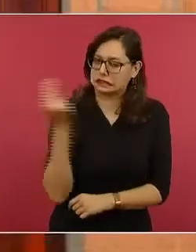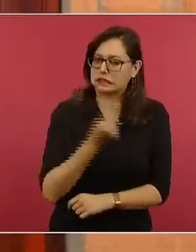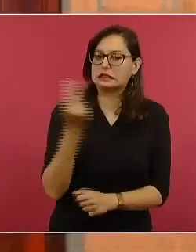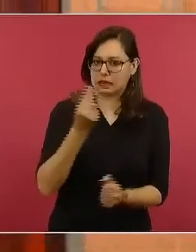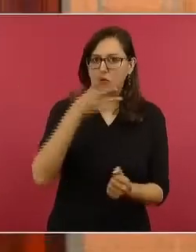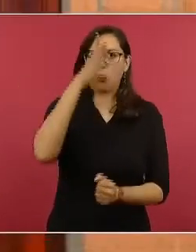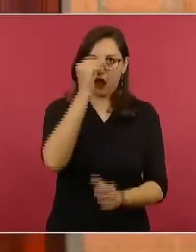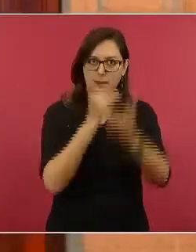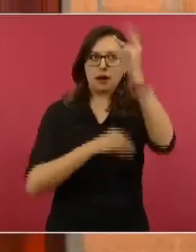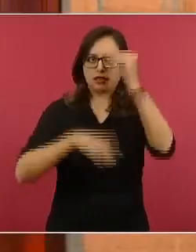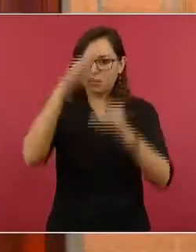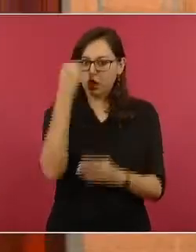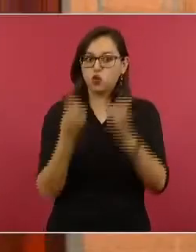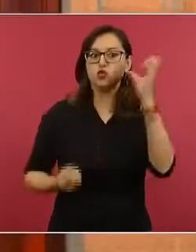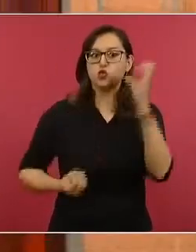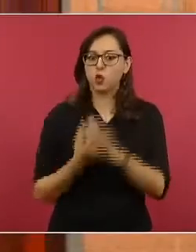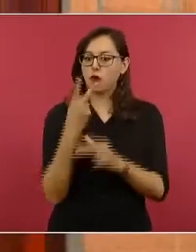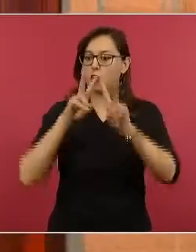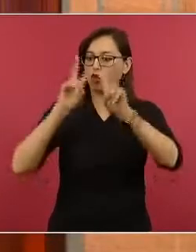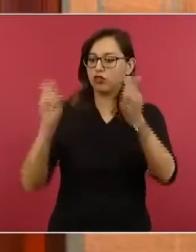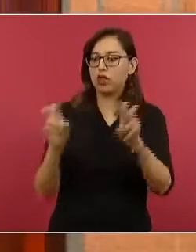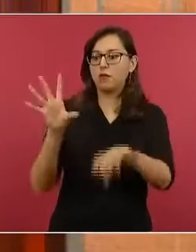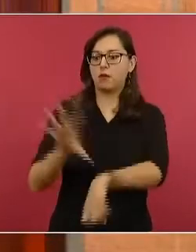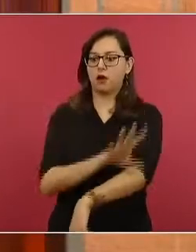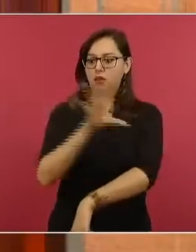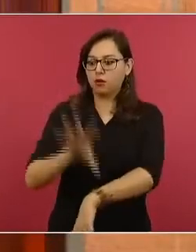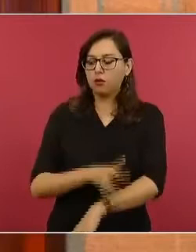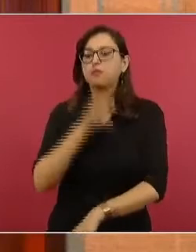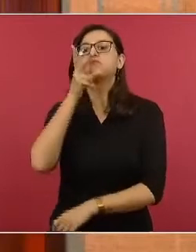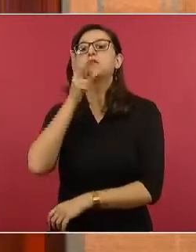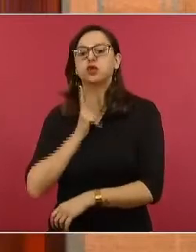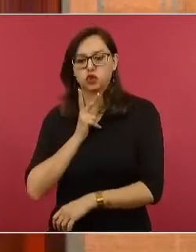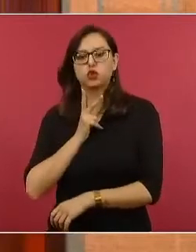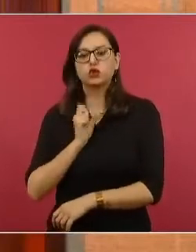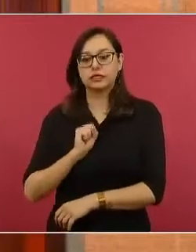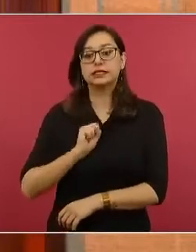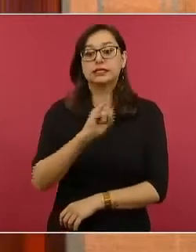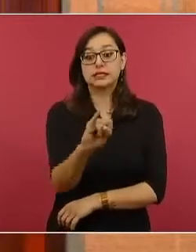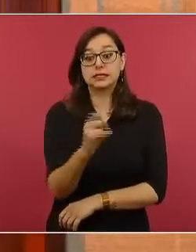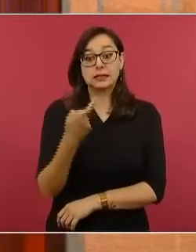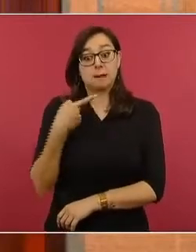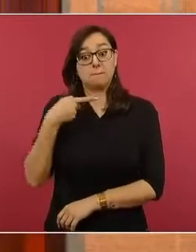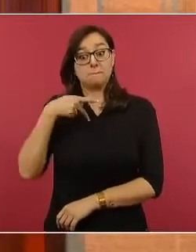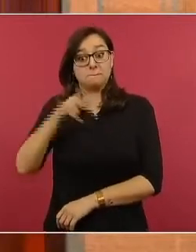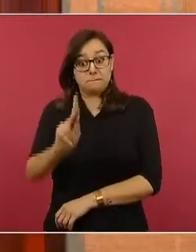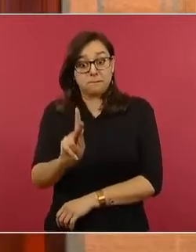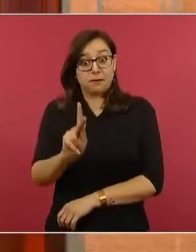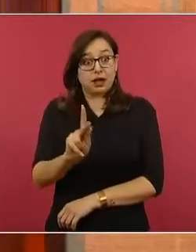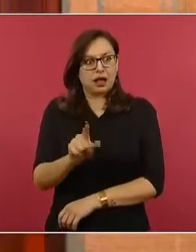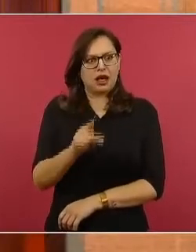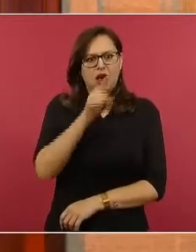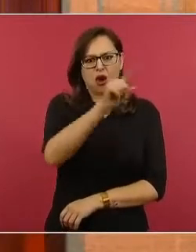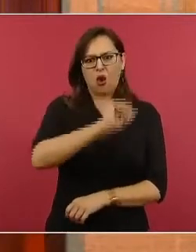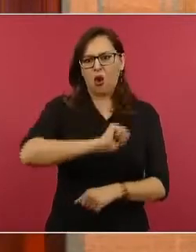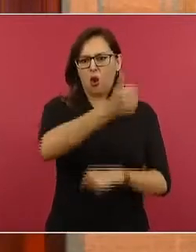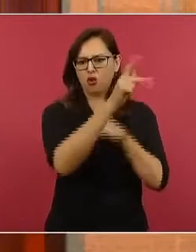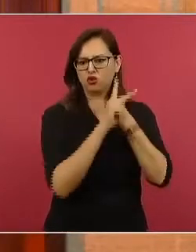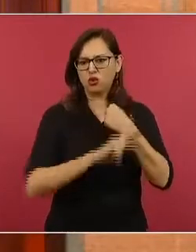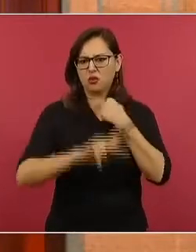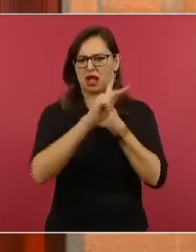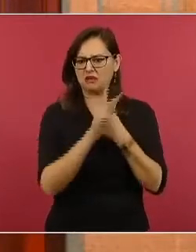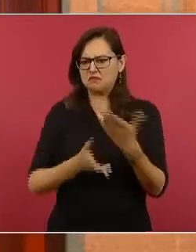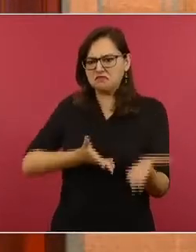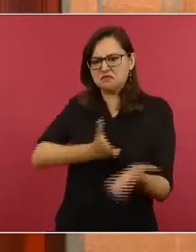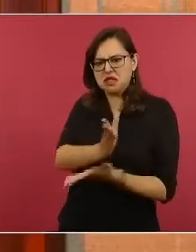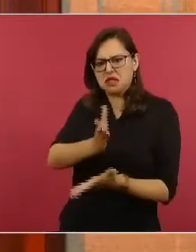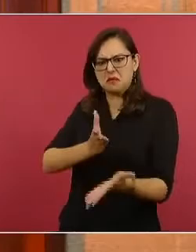Pero para ello, ningún extranjero necesita convertirse en accionista de las